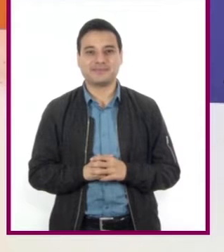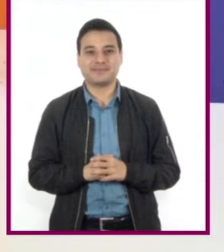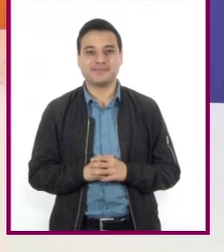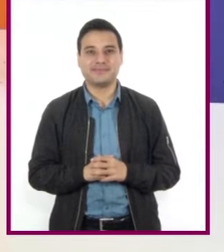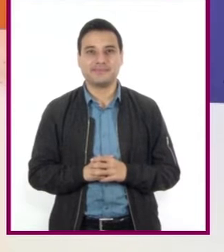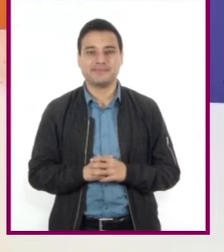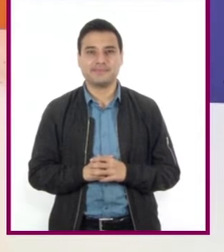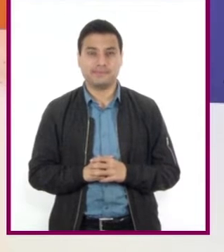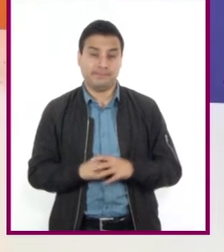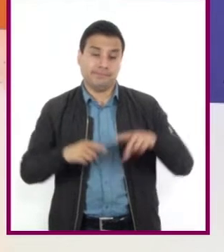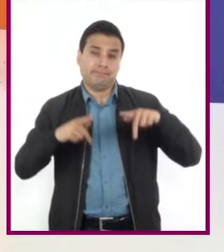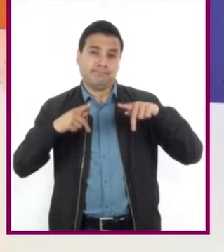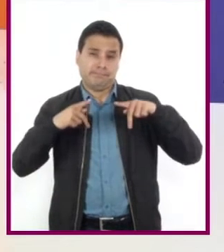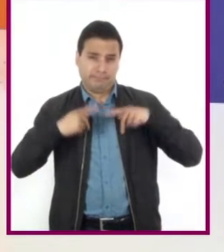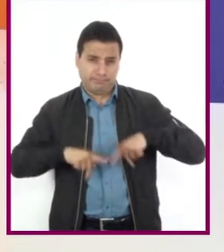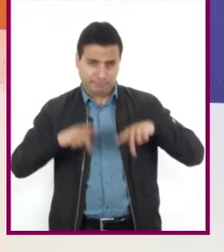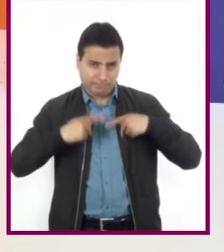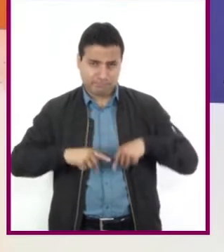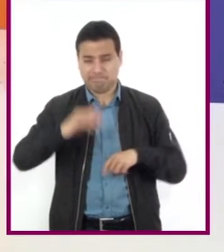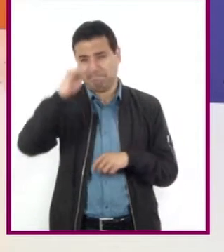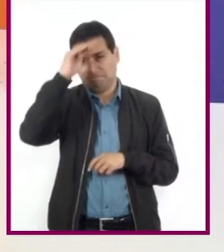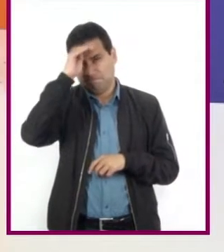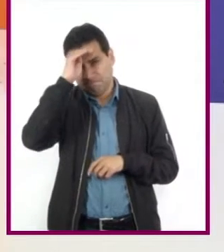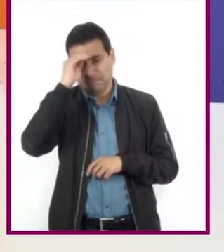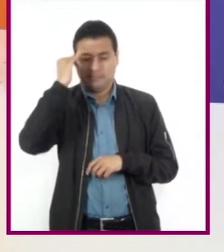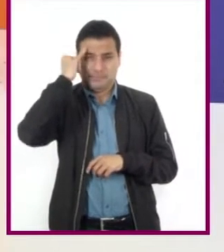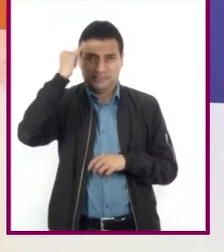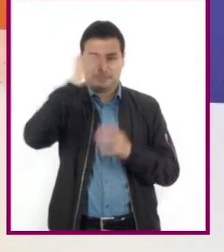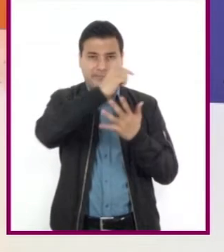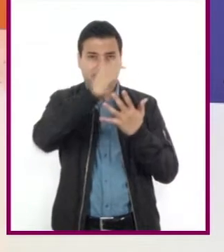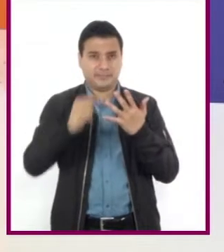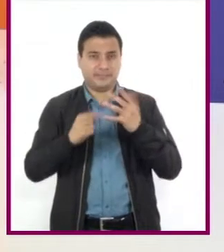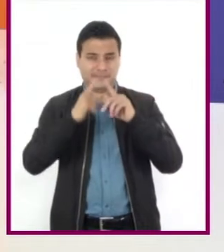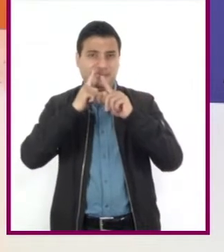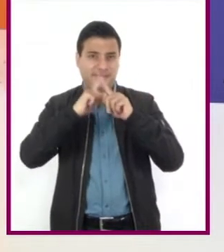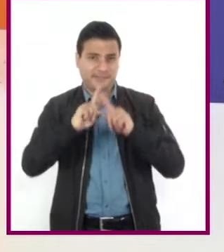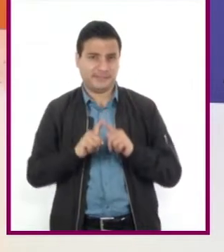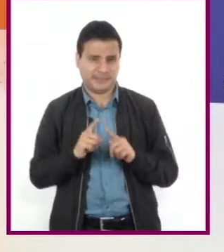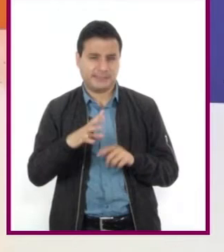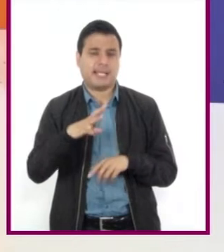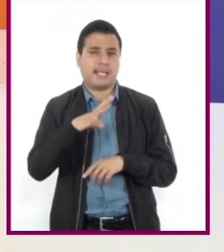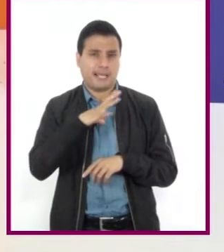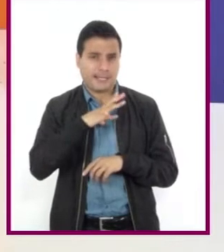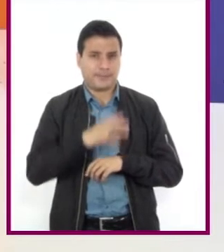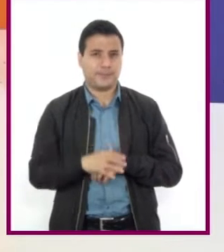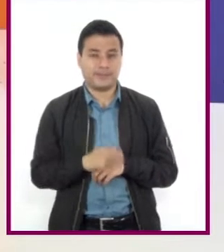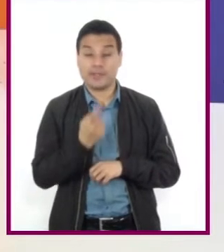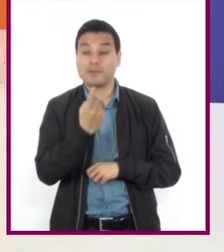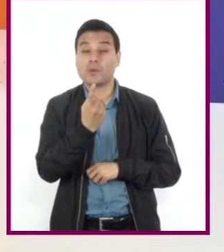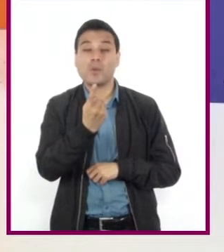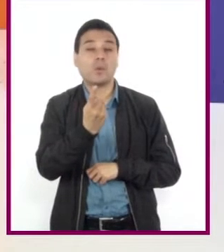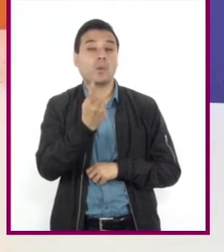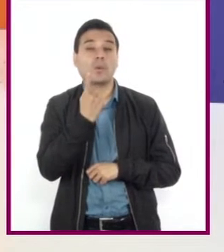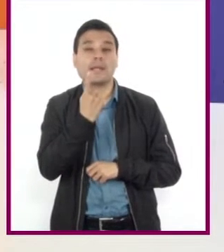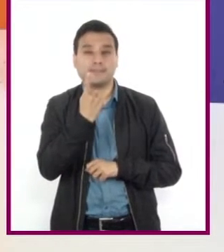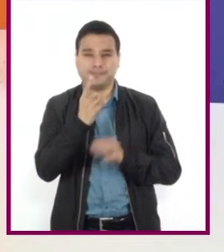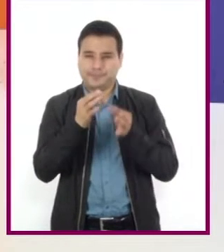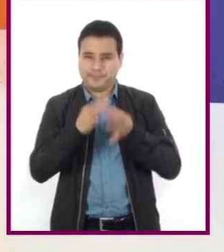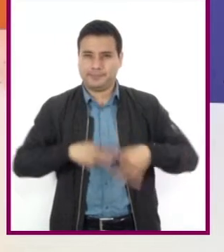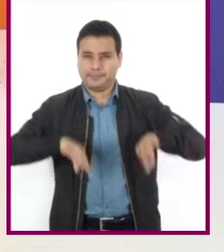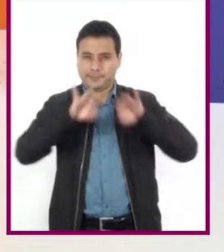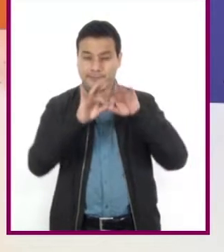diferentes teorías que explican cómo se llevó a cabo el poblamiento de nuestro continente, La más aceptada sostiene que,